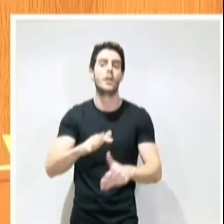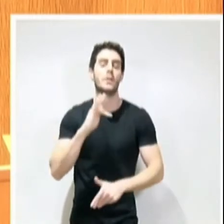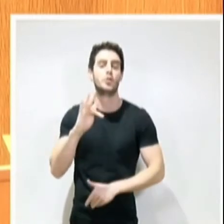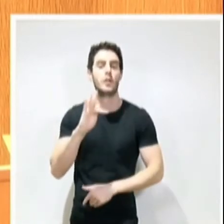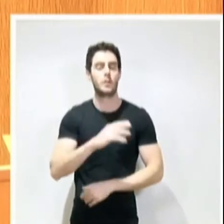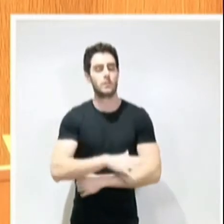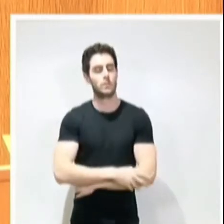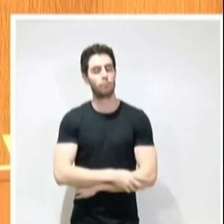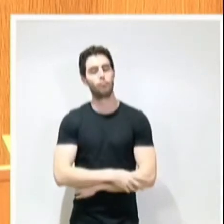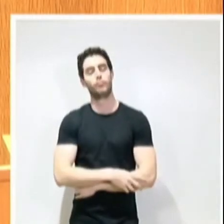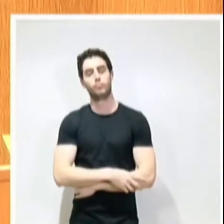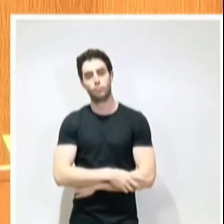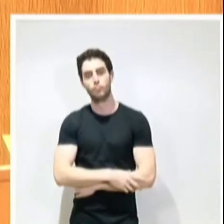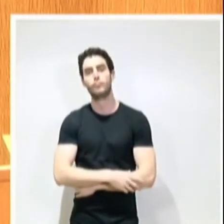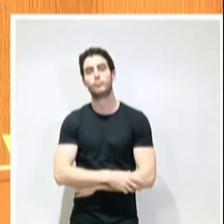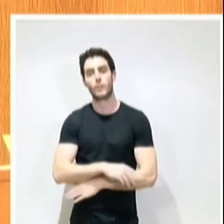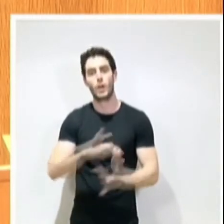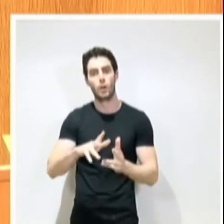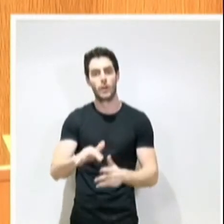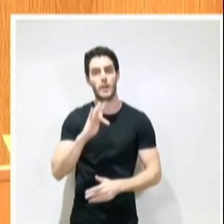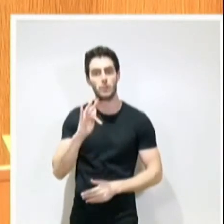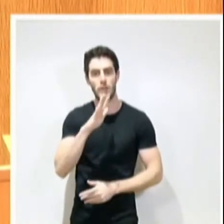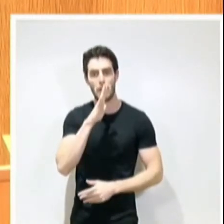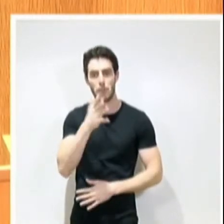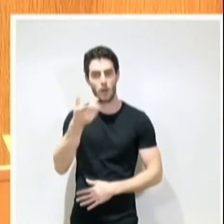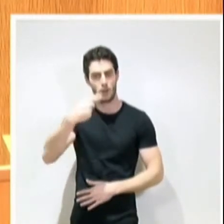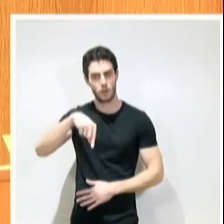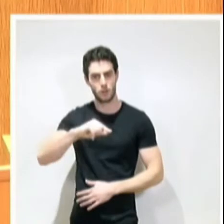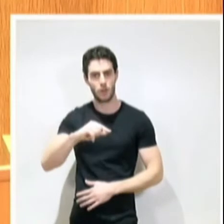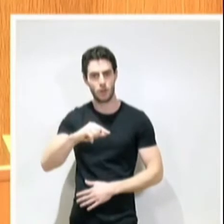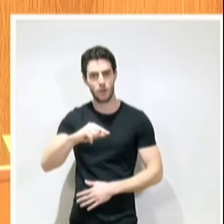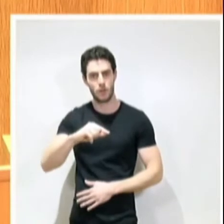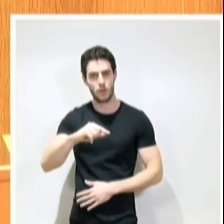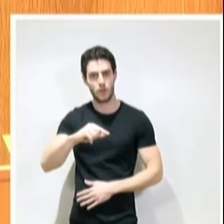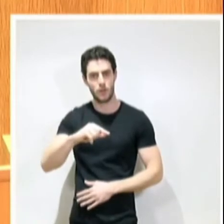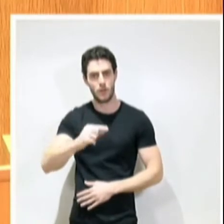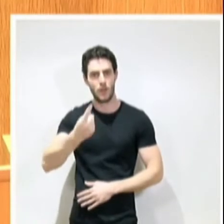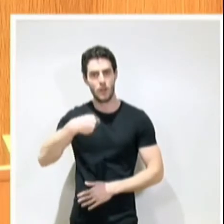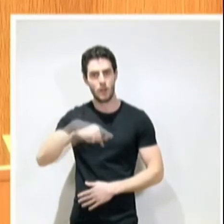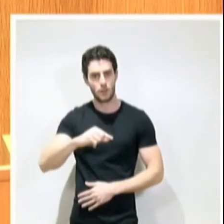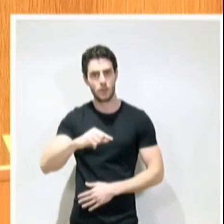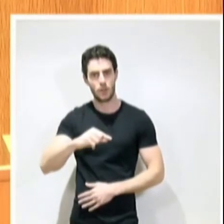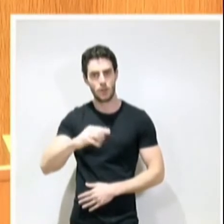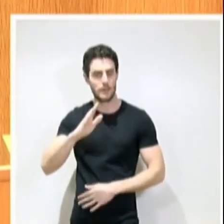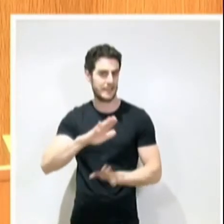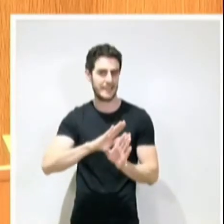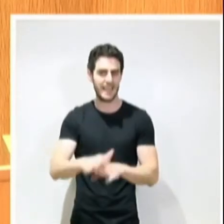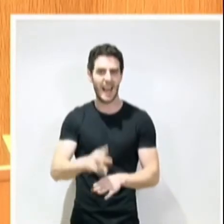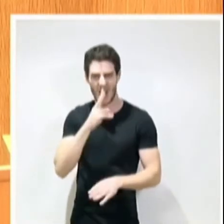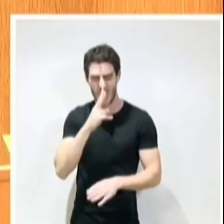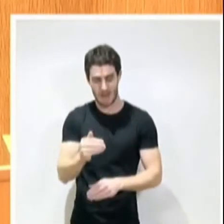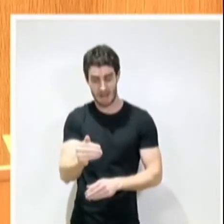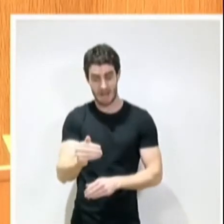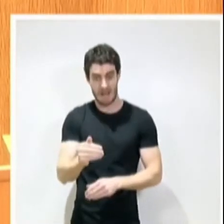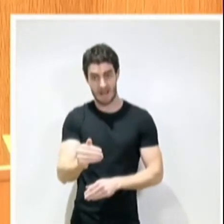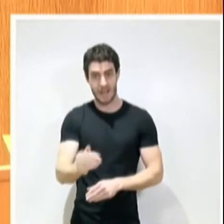hay una buena noticia y es que encaramos el último tercio de la legislatura y por lo tanto señora